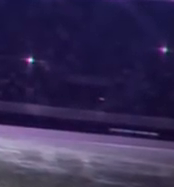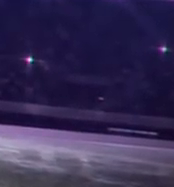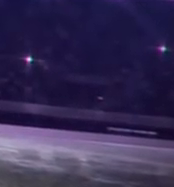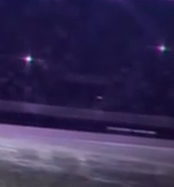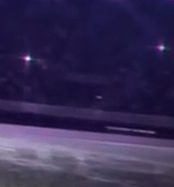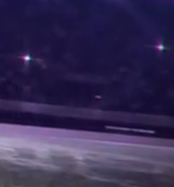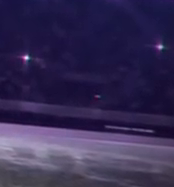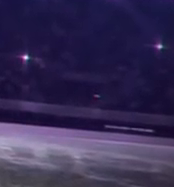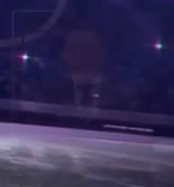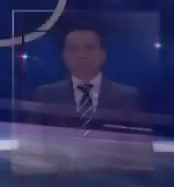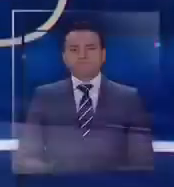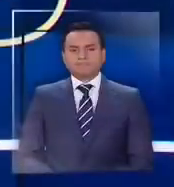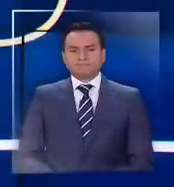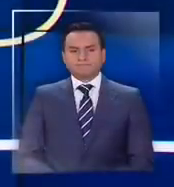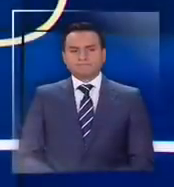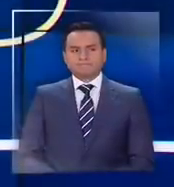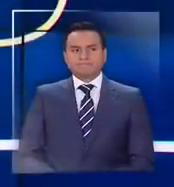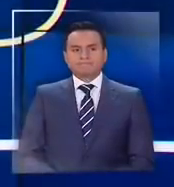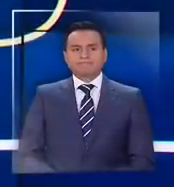Deportes.